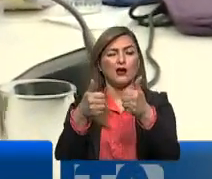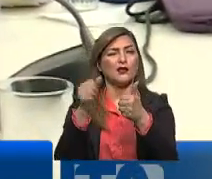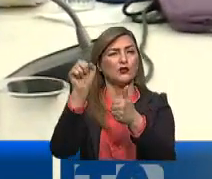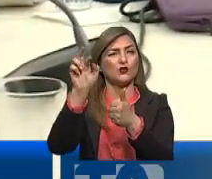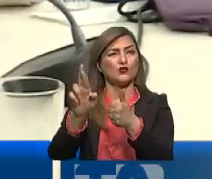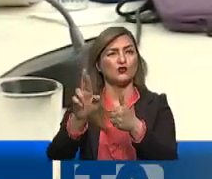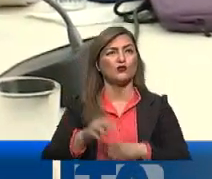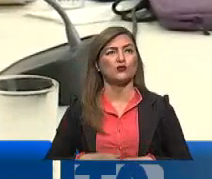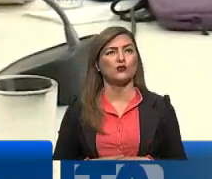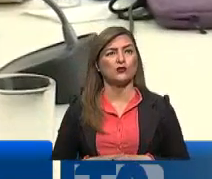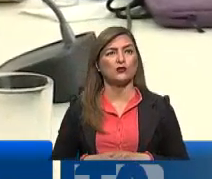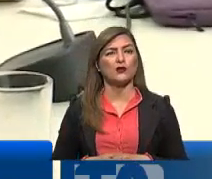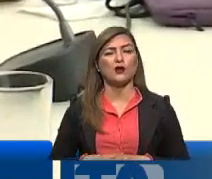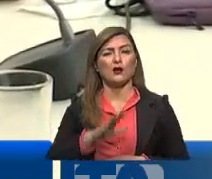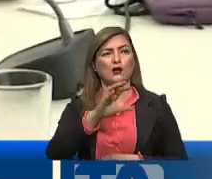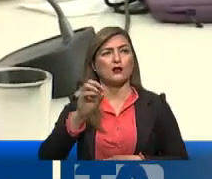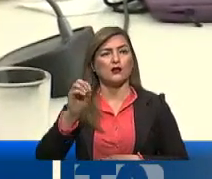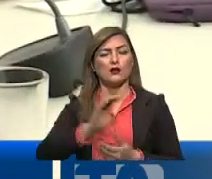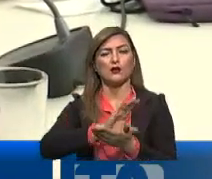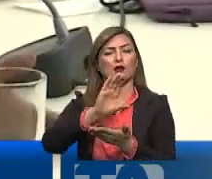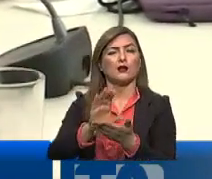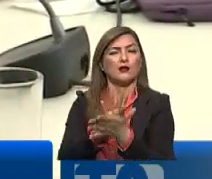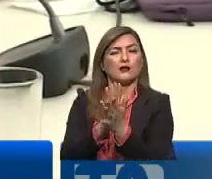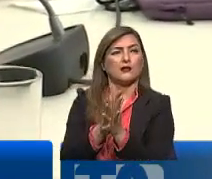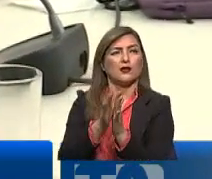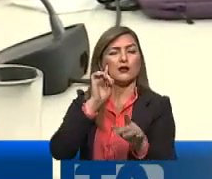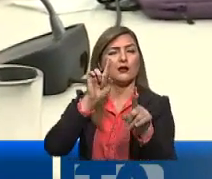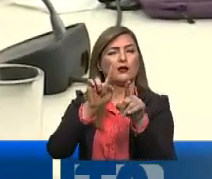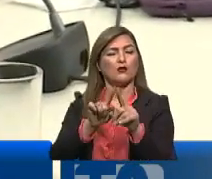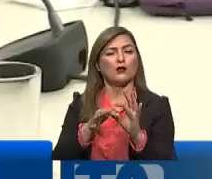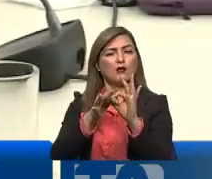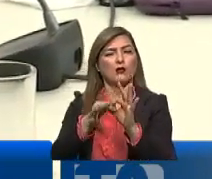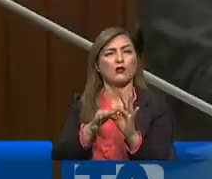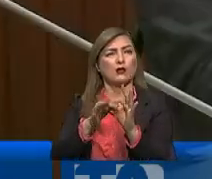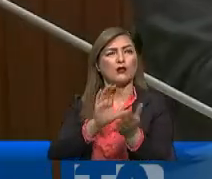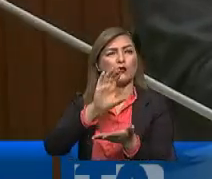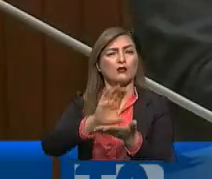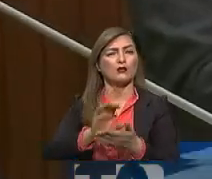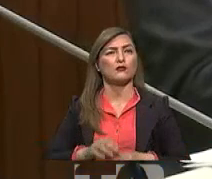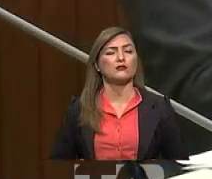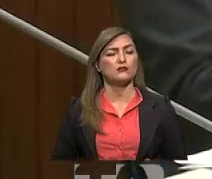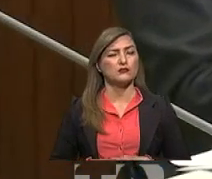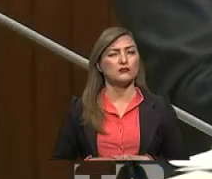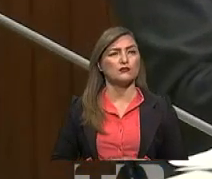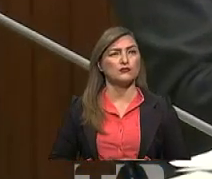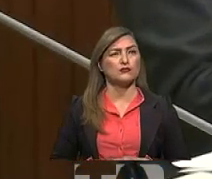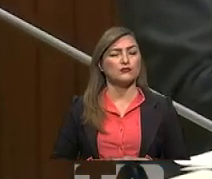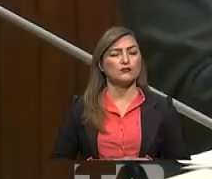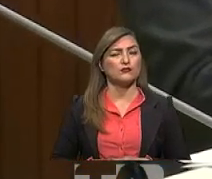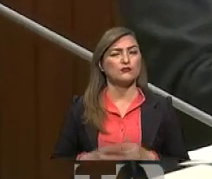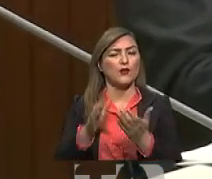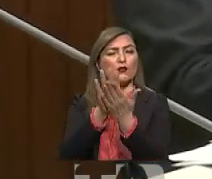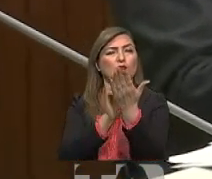sur. ¿A quién entregó usted los 500 no, no dólares? No, no le he entregado a nadie porque nunca se concretó el local del sur. ¿Usted? Querían hacer un